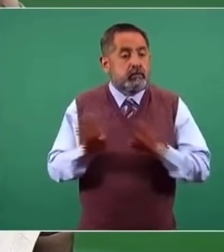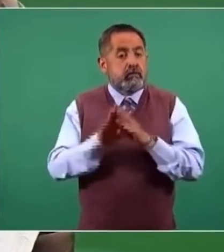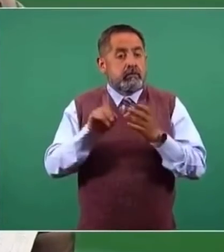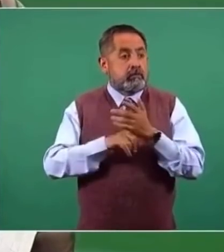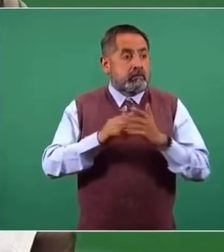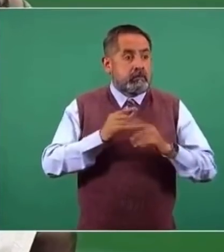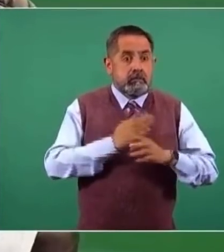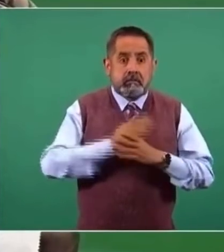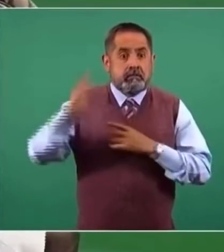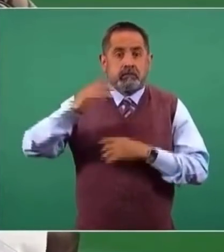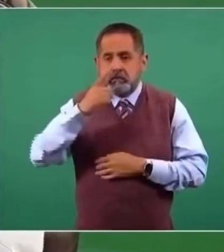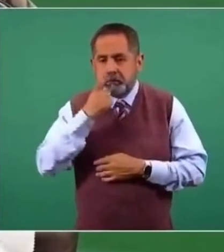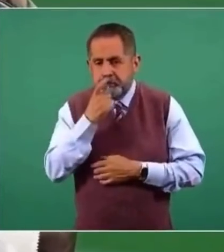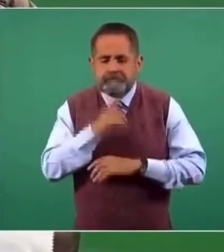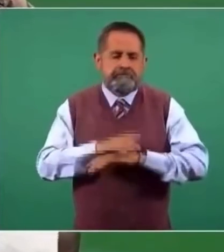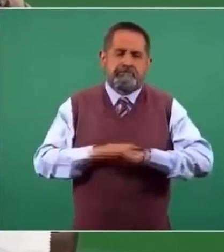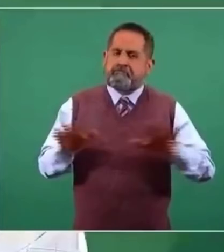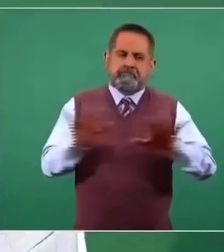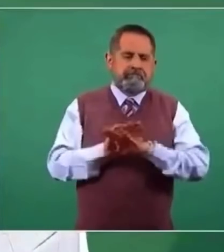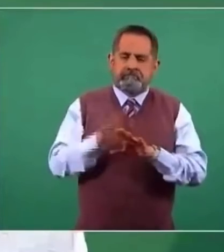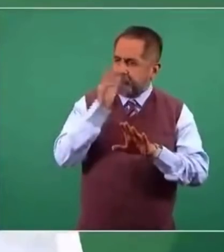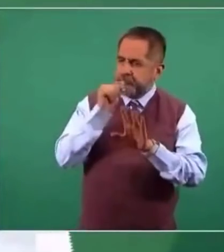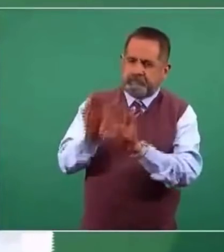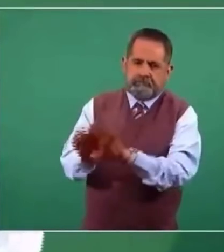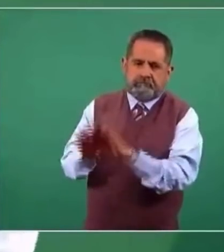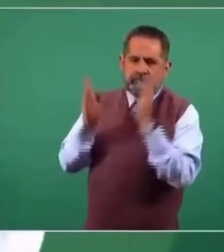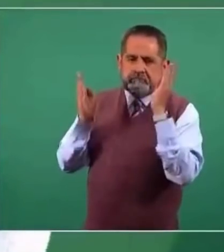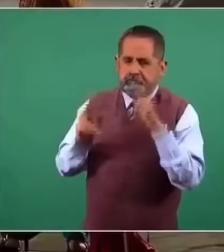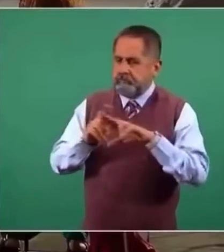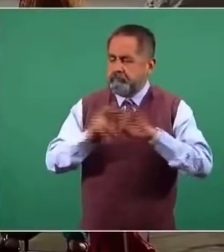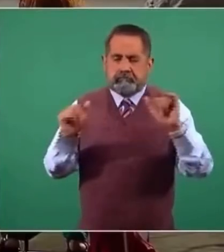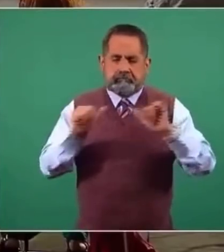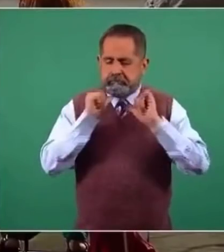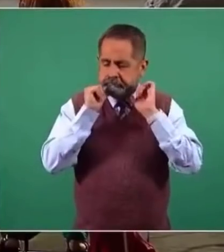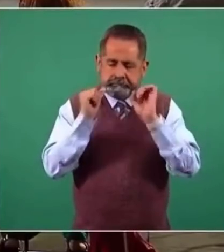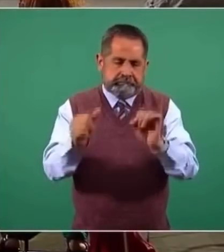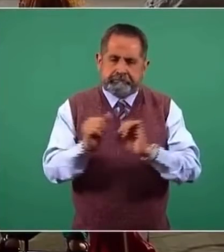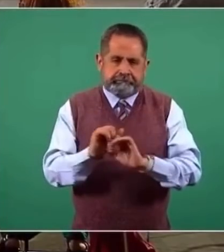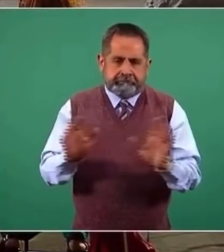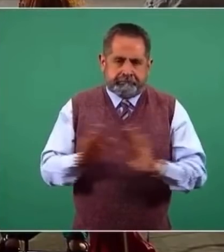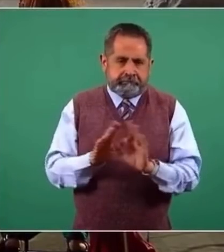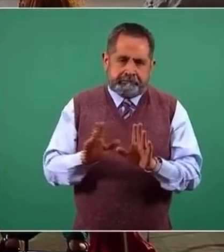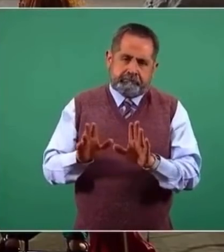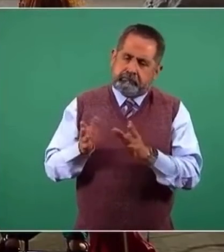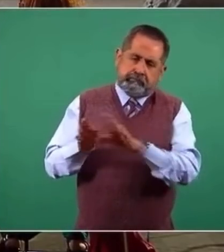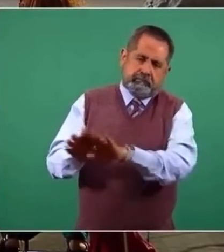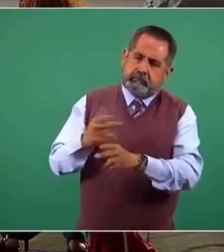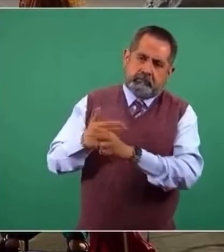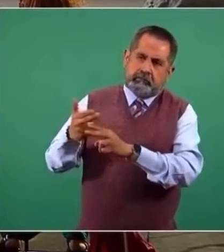alguna de ellas un rojo, obviamente esas no son condiciones sanitarias ni epidemiológicas